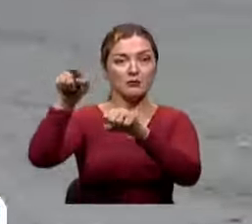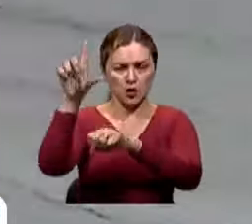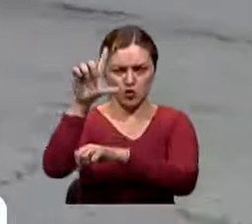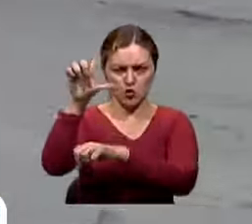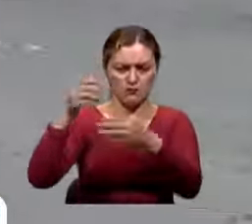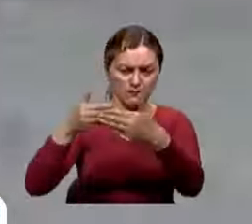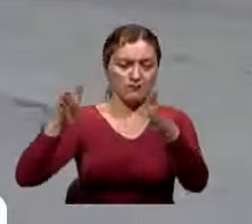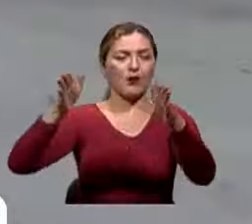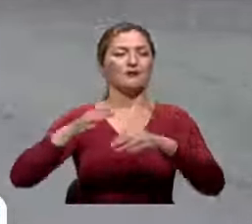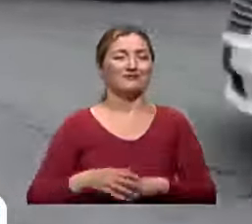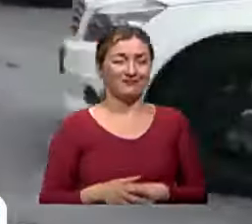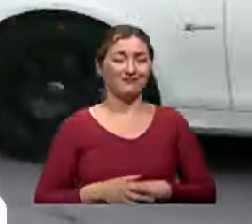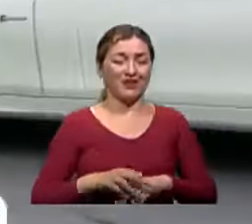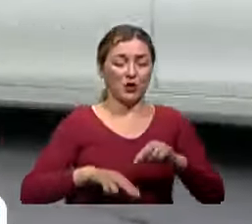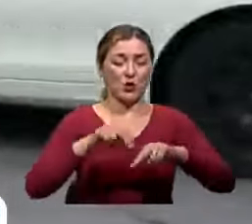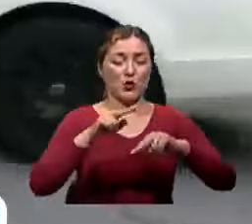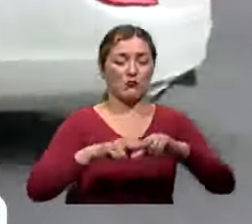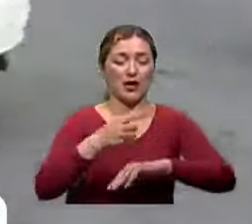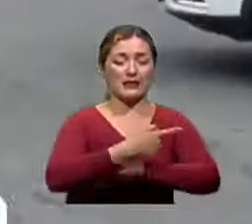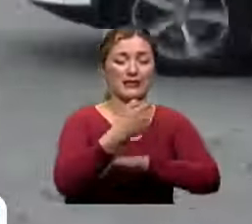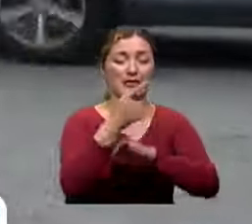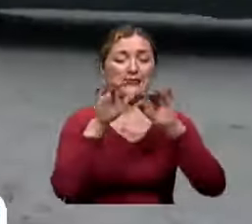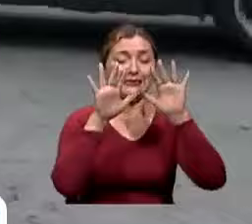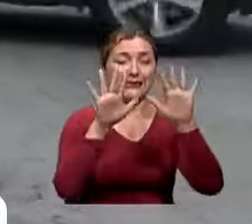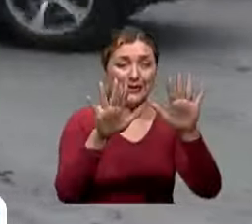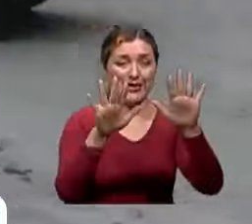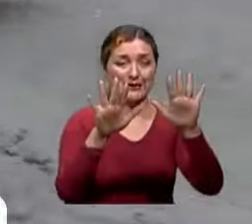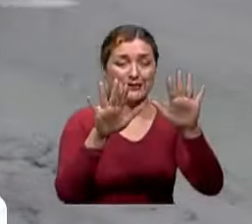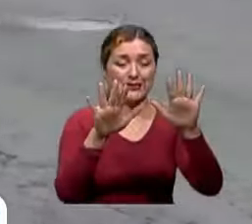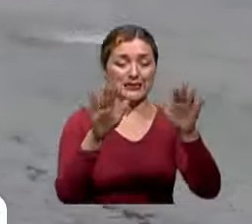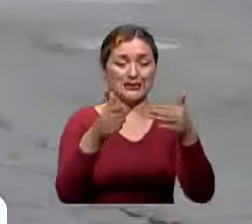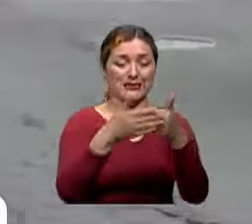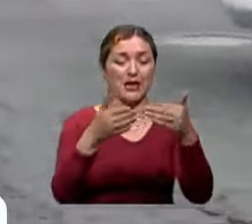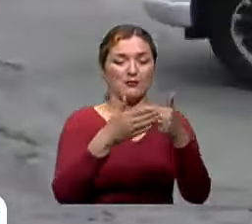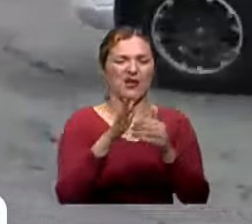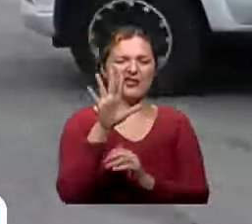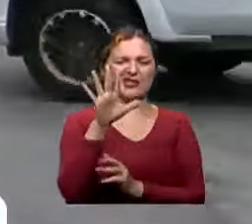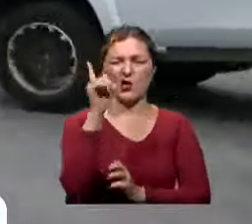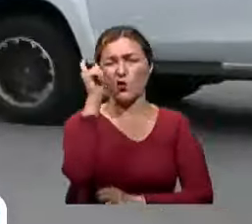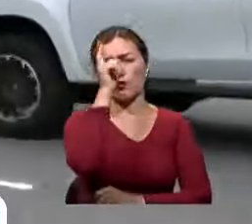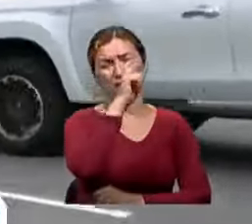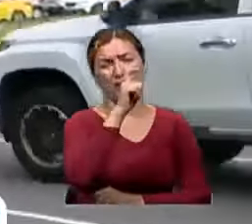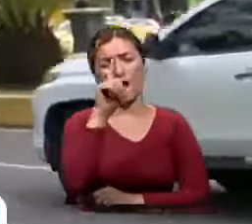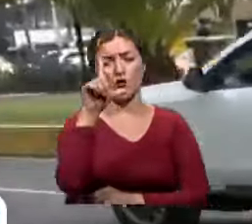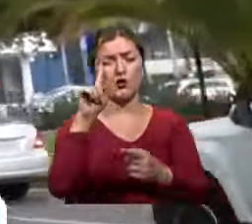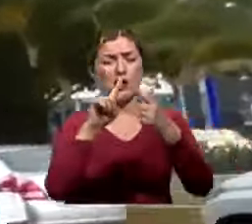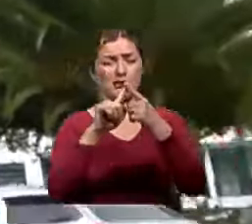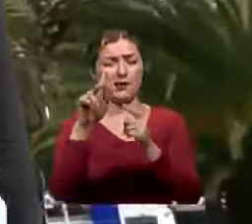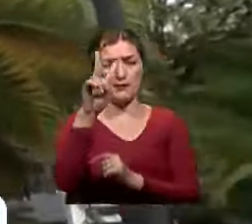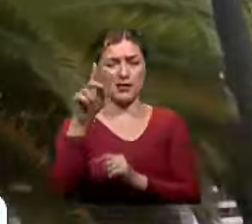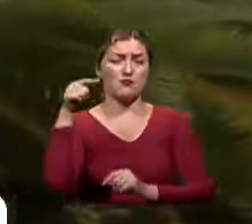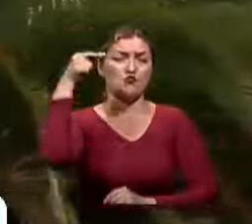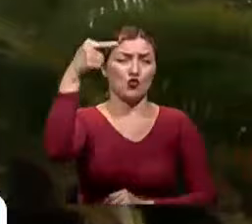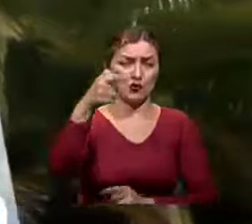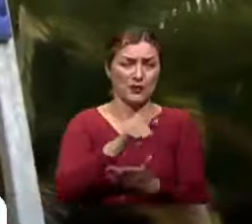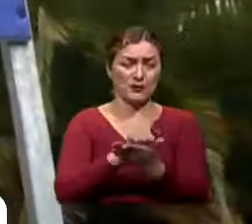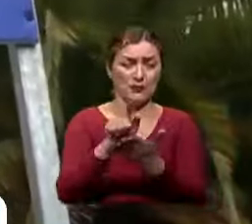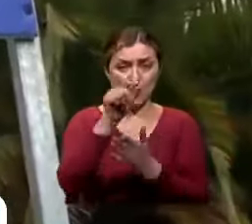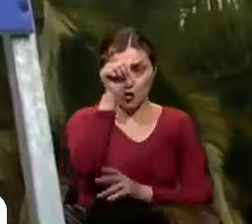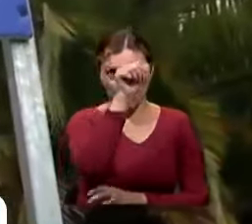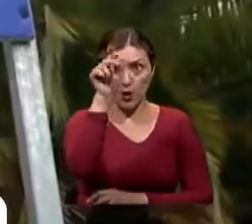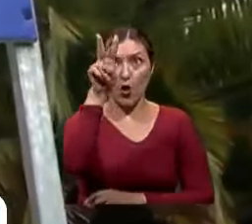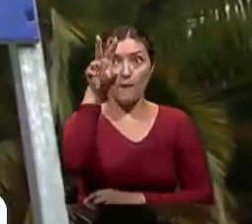obra va a estar cerrada 10 días, pero 5 son los que me vamos a tener conflicto, que es de lunes a viernes la próxima semana, porque el domingo 20